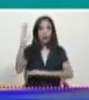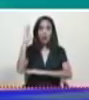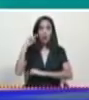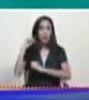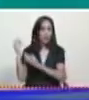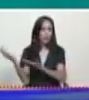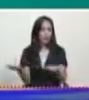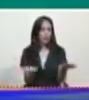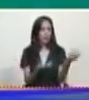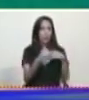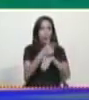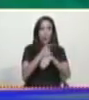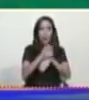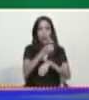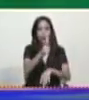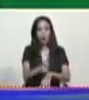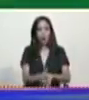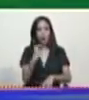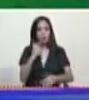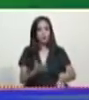bienvenidos, gobernadora.